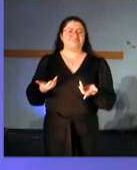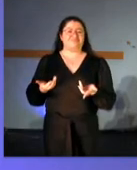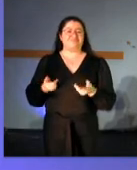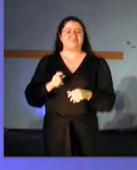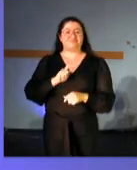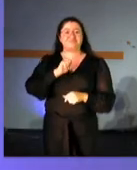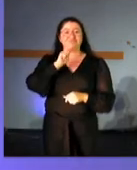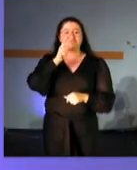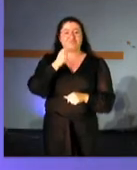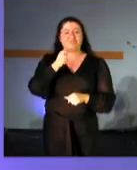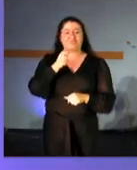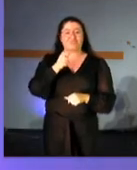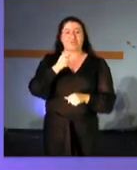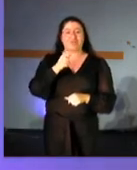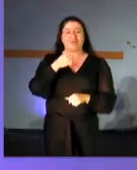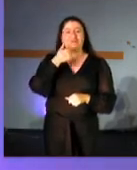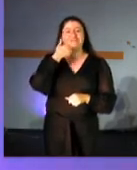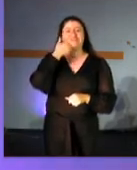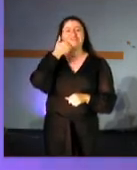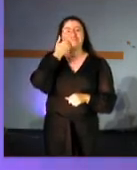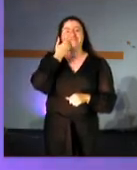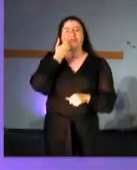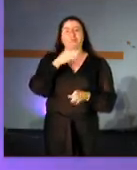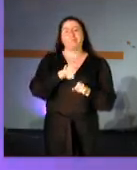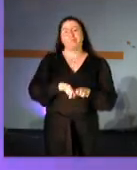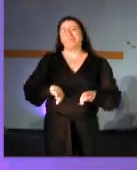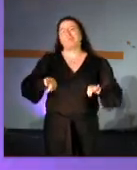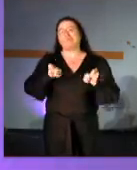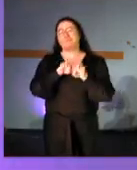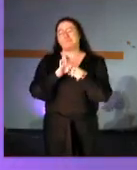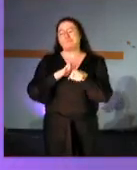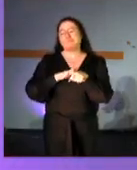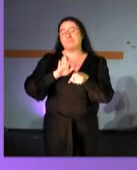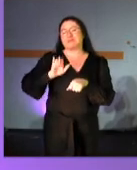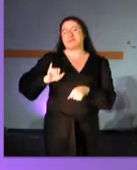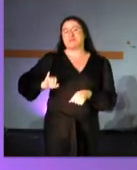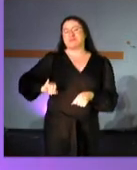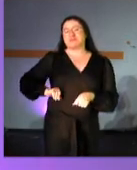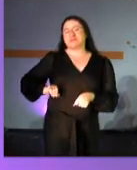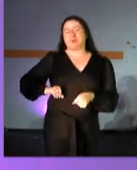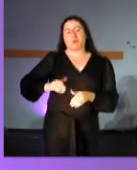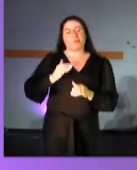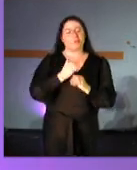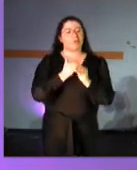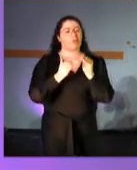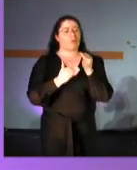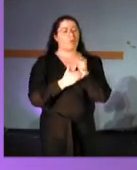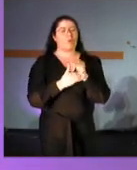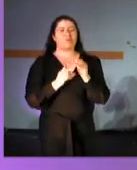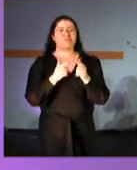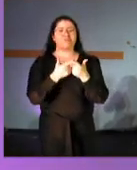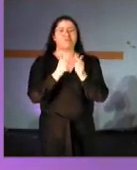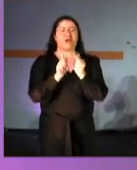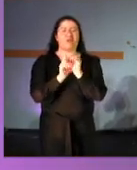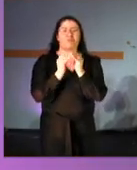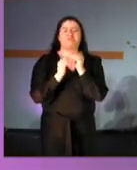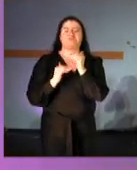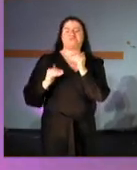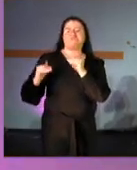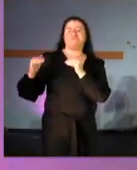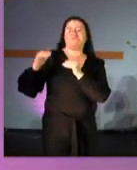la de los intereses materiales de grupos oligárquicos, élites,